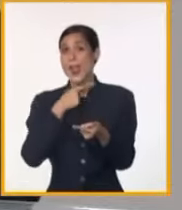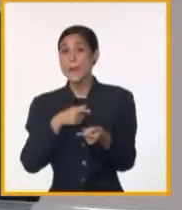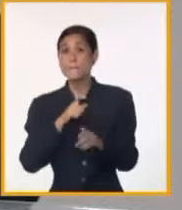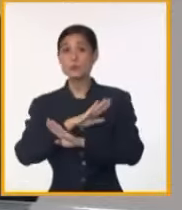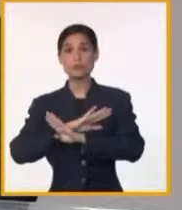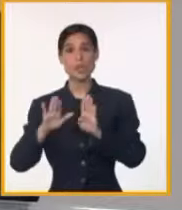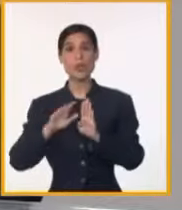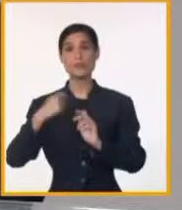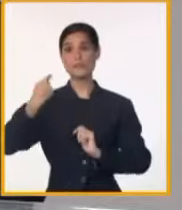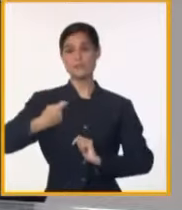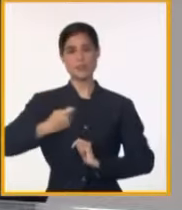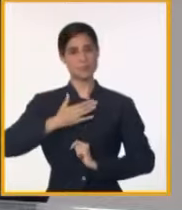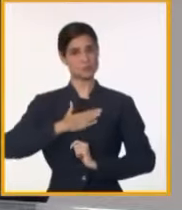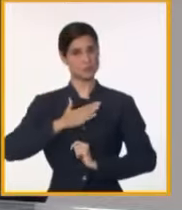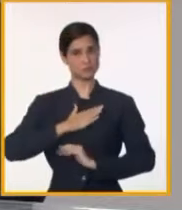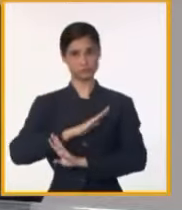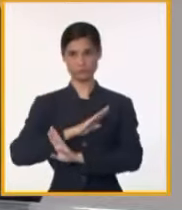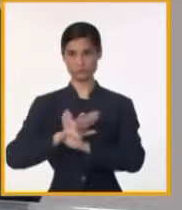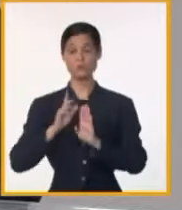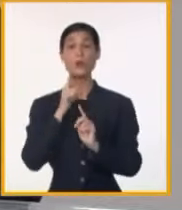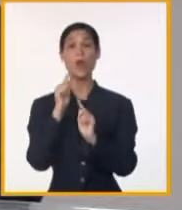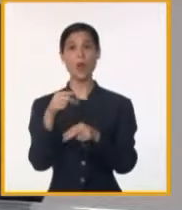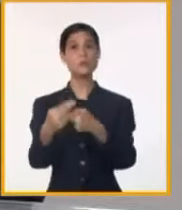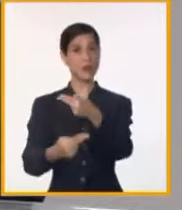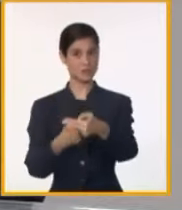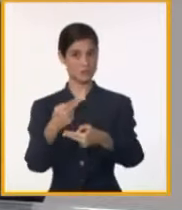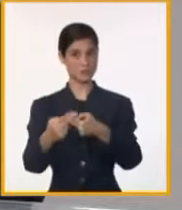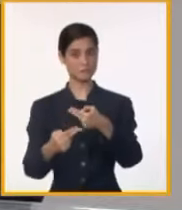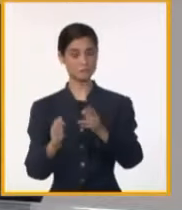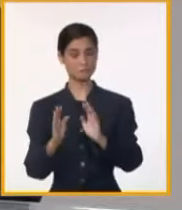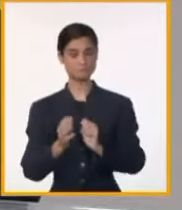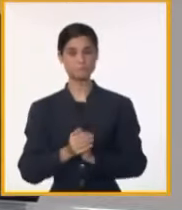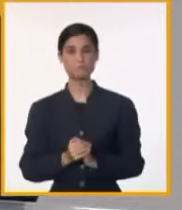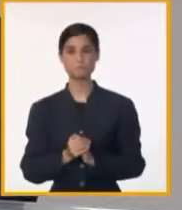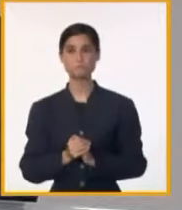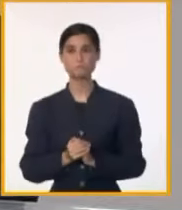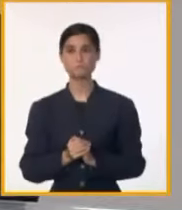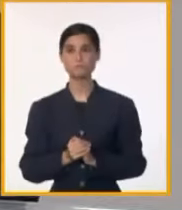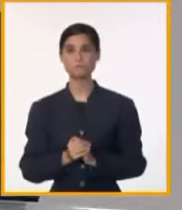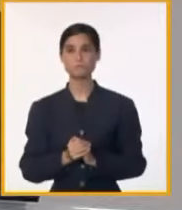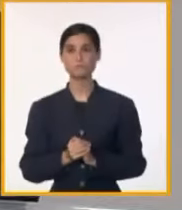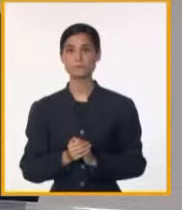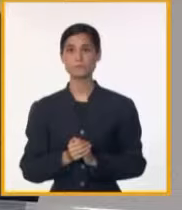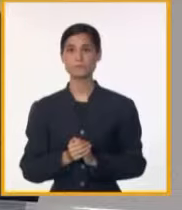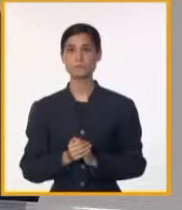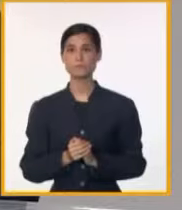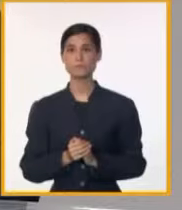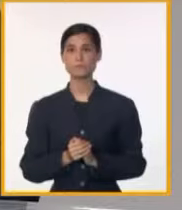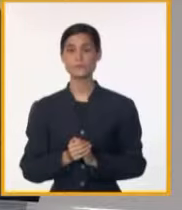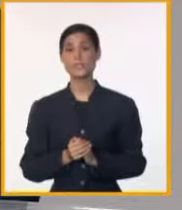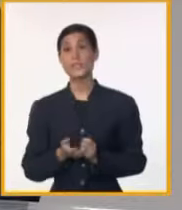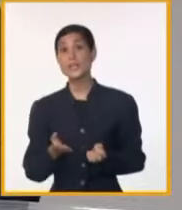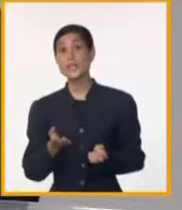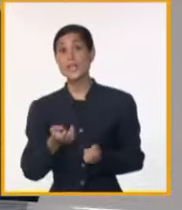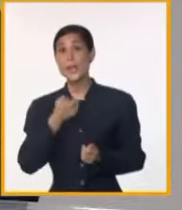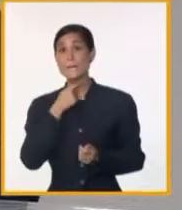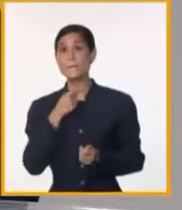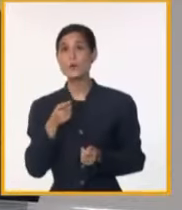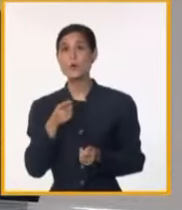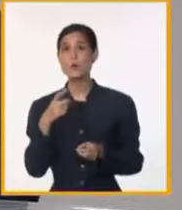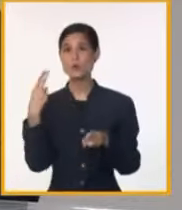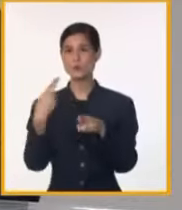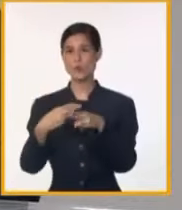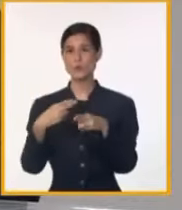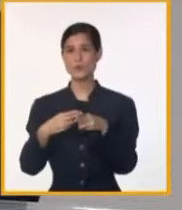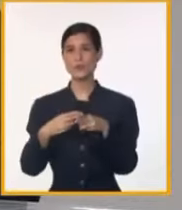derecho eh ahora los íes prácticamente paralizaron